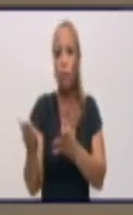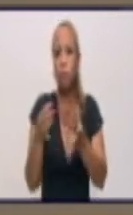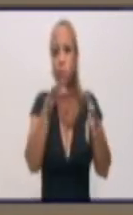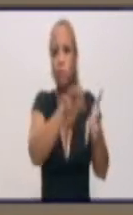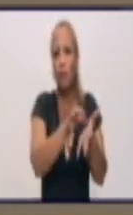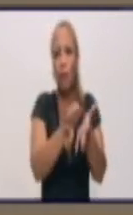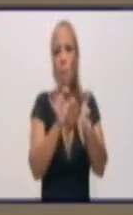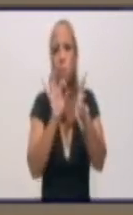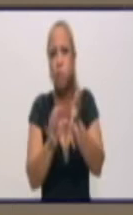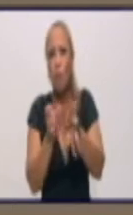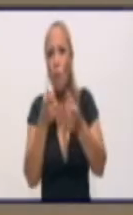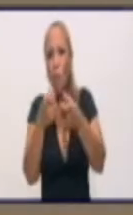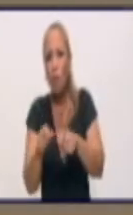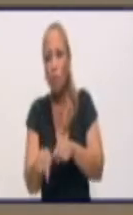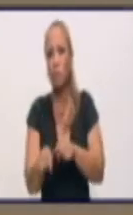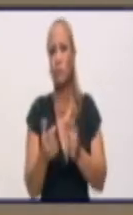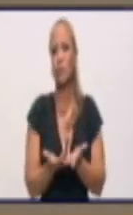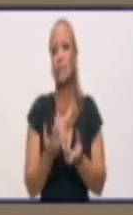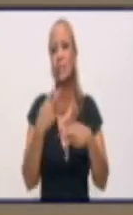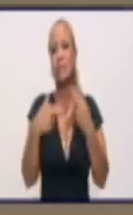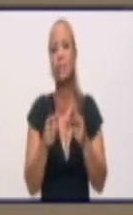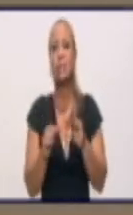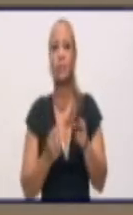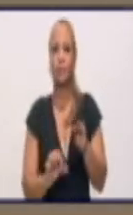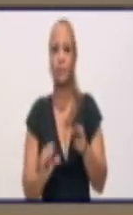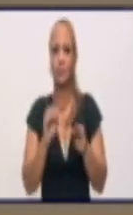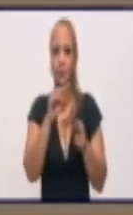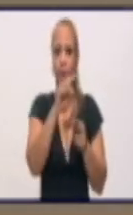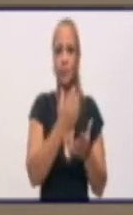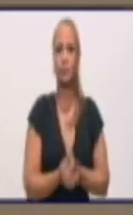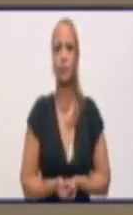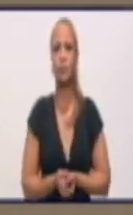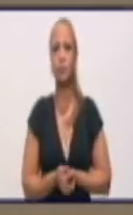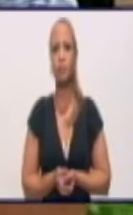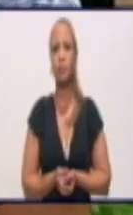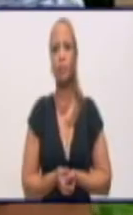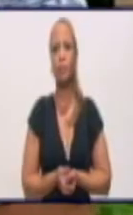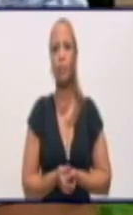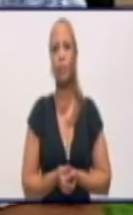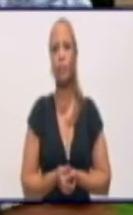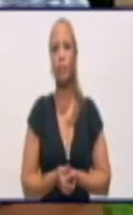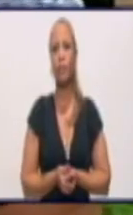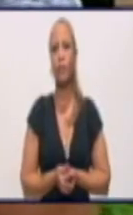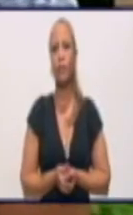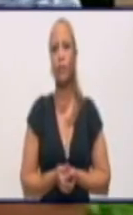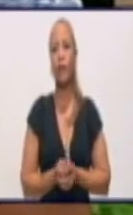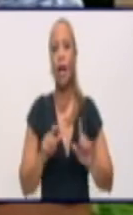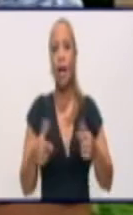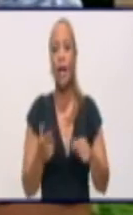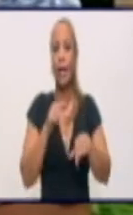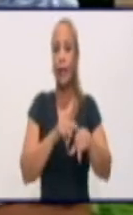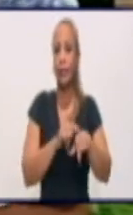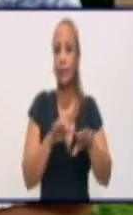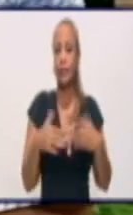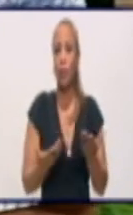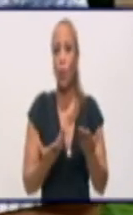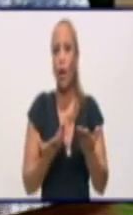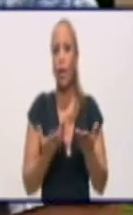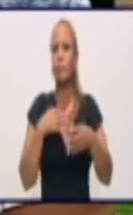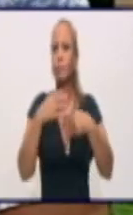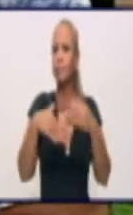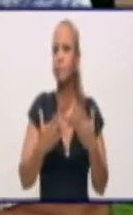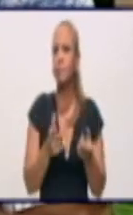sus huevos y bueno, pues entonces ahí se cree también un foco de mosquito. ¿Cómo no? Ahora, en este minuto, ¿cuál es la panorámica que